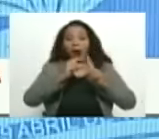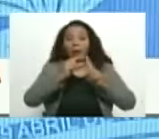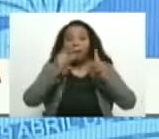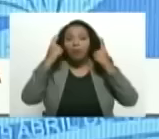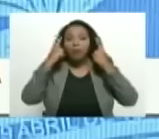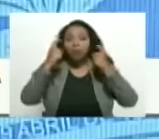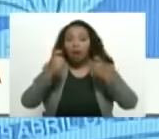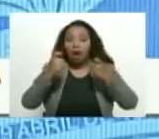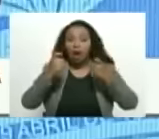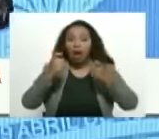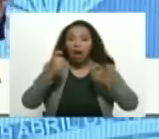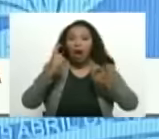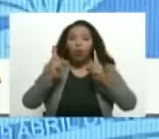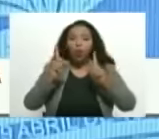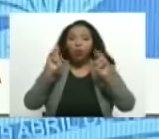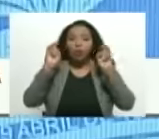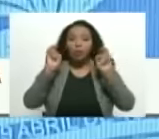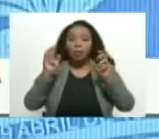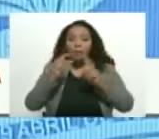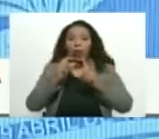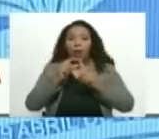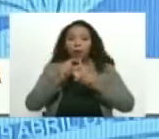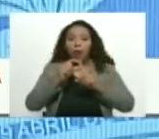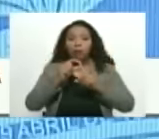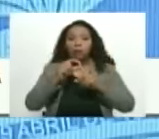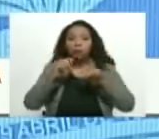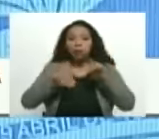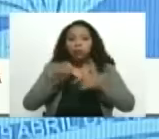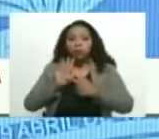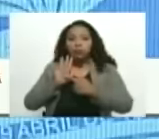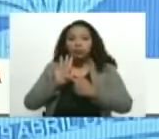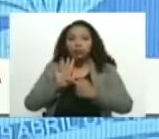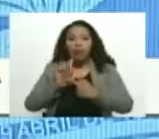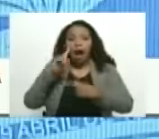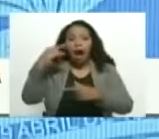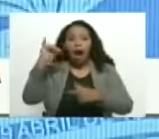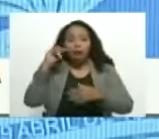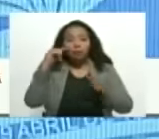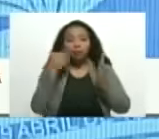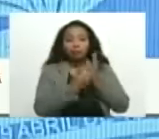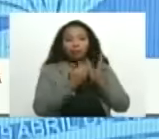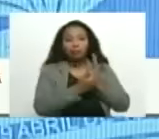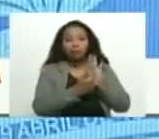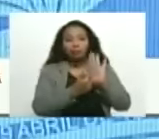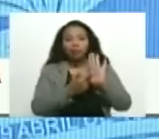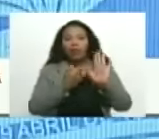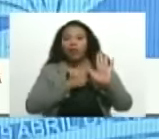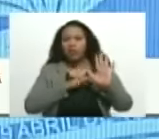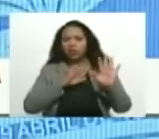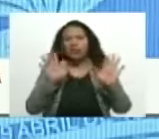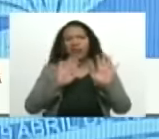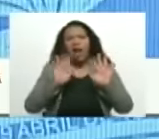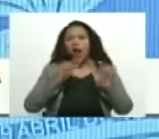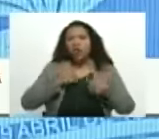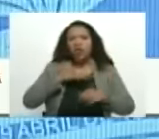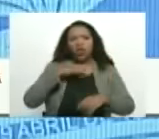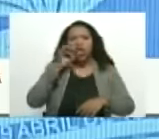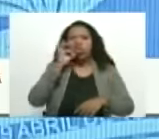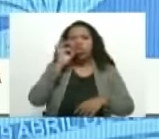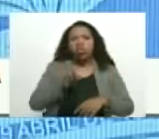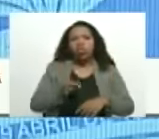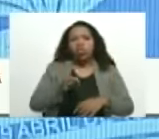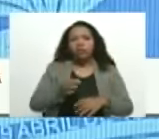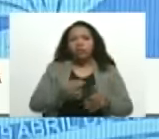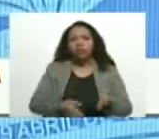electorales, pero ahí está claramente establecida la prueba del gigantesco fraude. Y ya se veía venir. Ahora